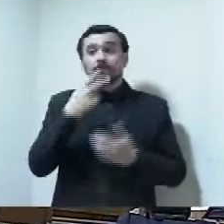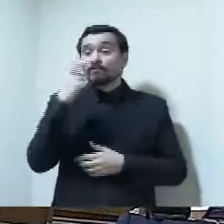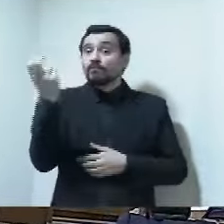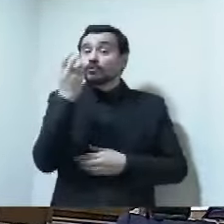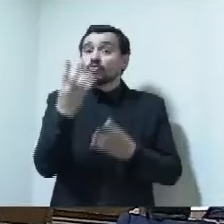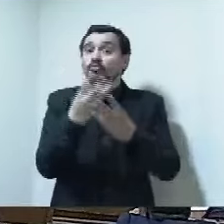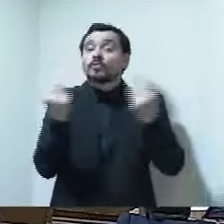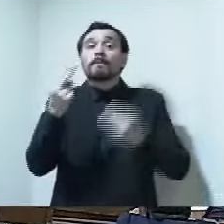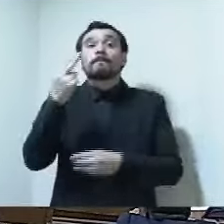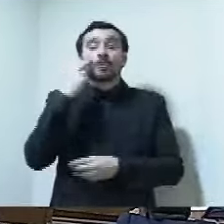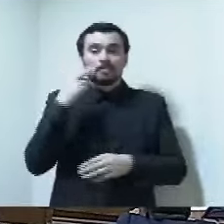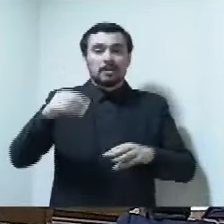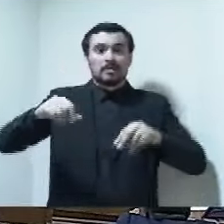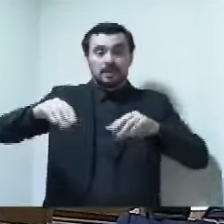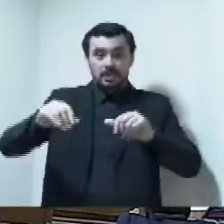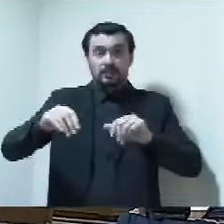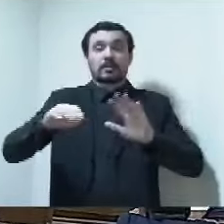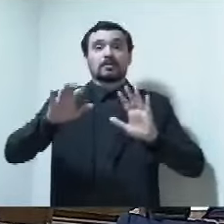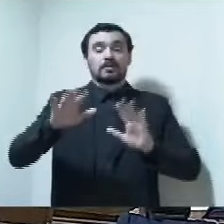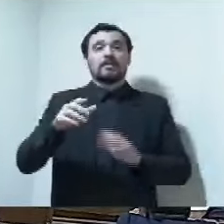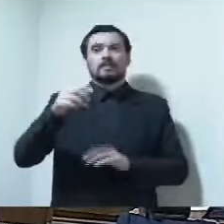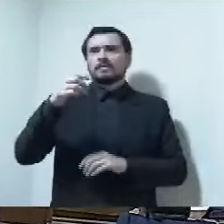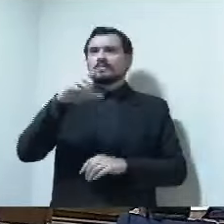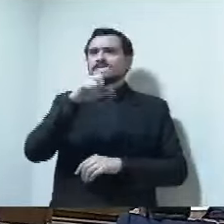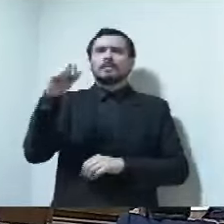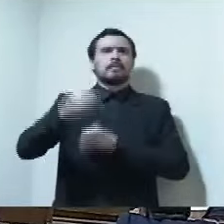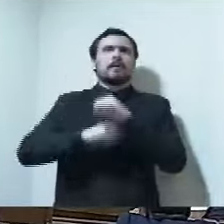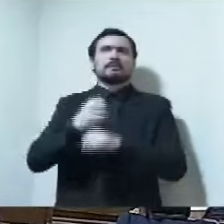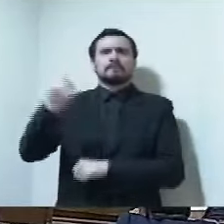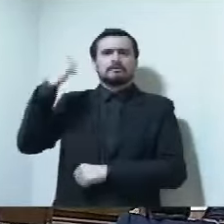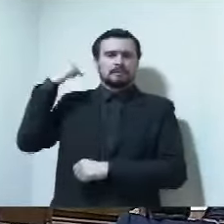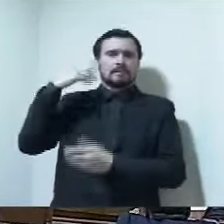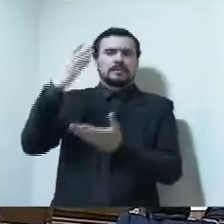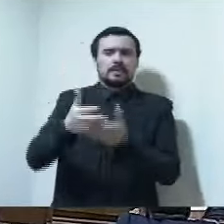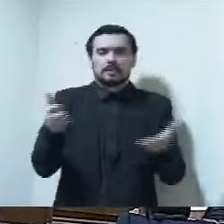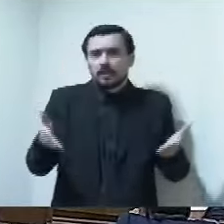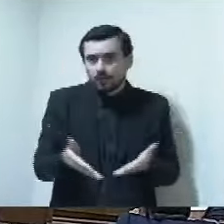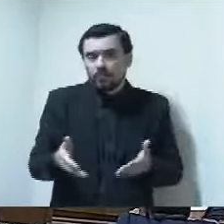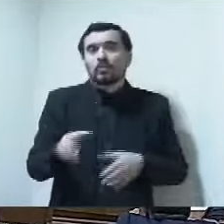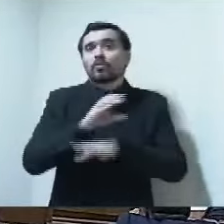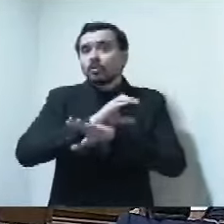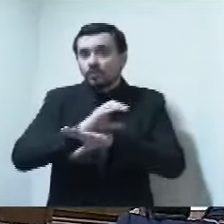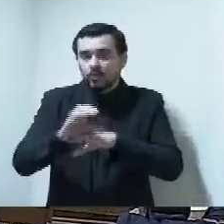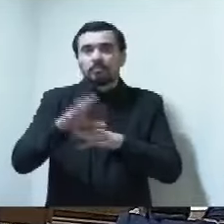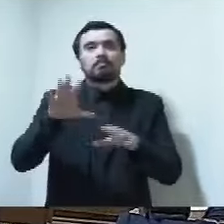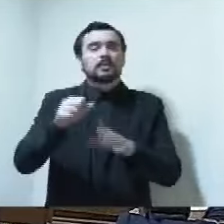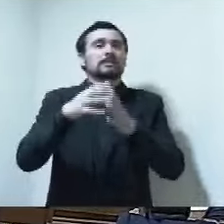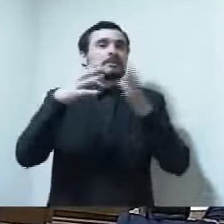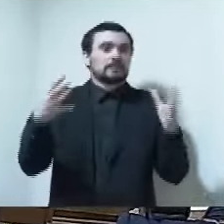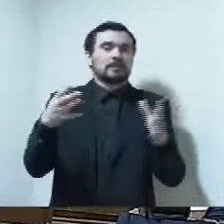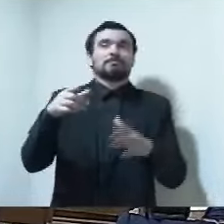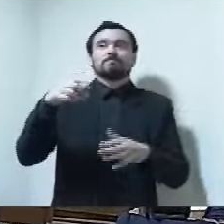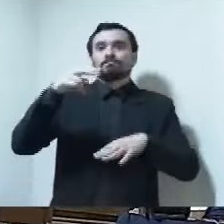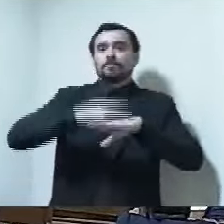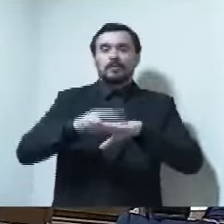el problema de la tierra, sobre el que hace casi 100 años advertía ya Carlos Pastore, era uno de los más acuciantes del